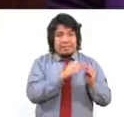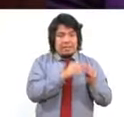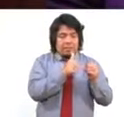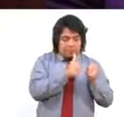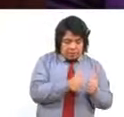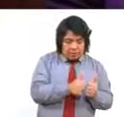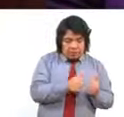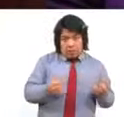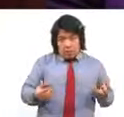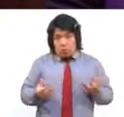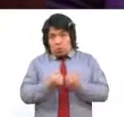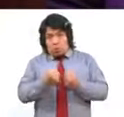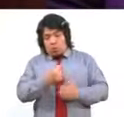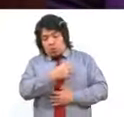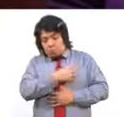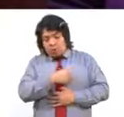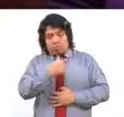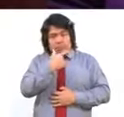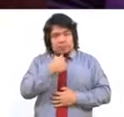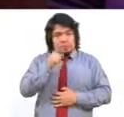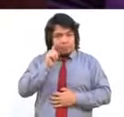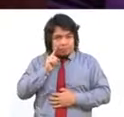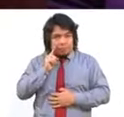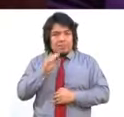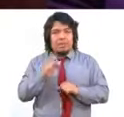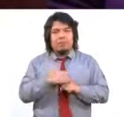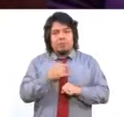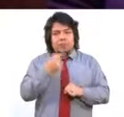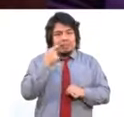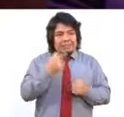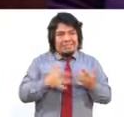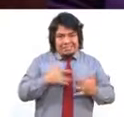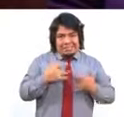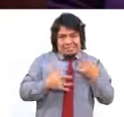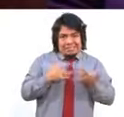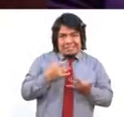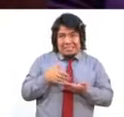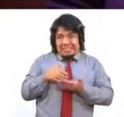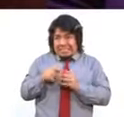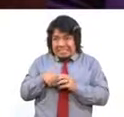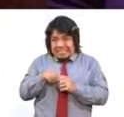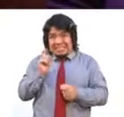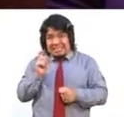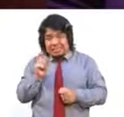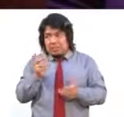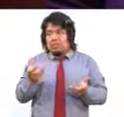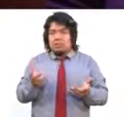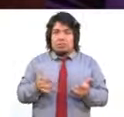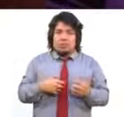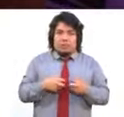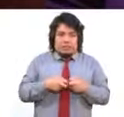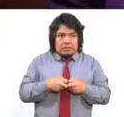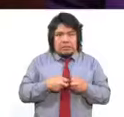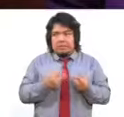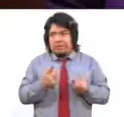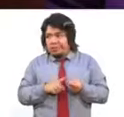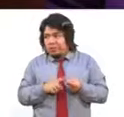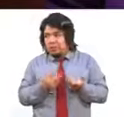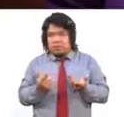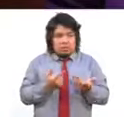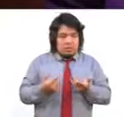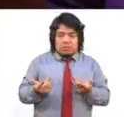hijos e hijas, porque esta siempre es un motivo de angustia para ellas, tenerse que salir a quién sabe dónde, aunque hay